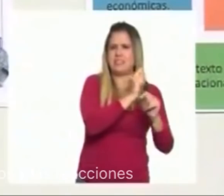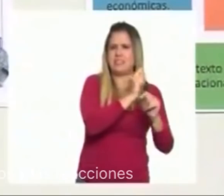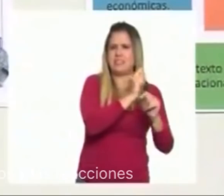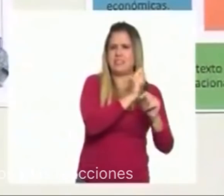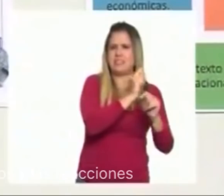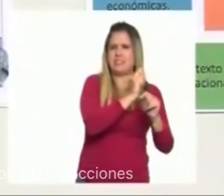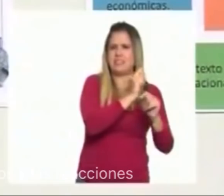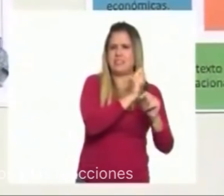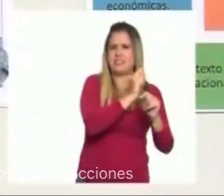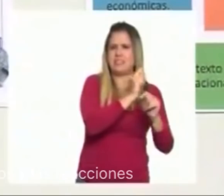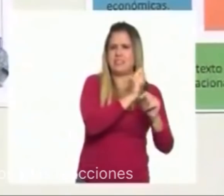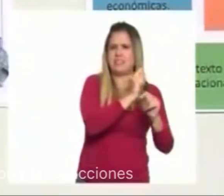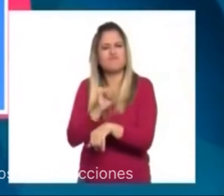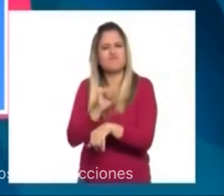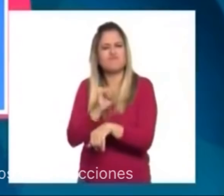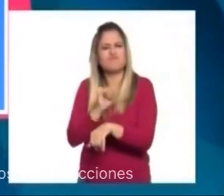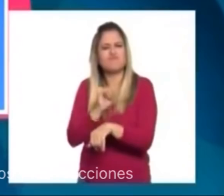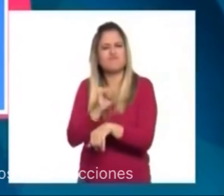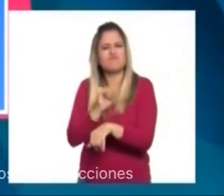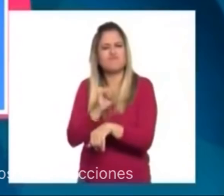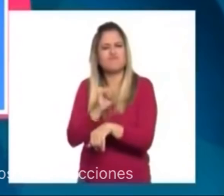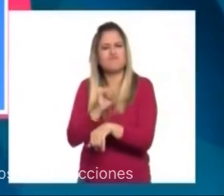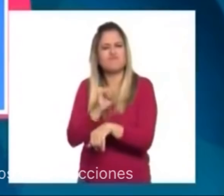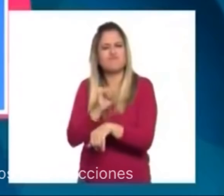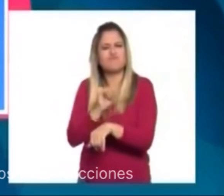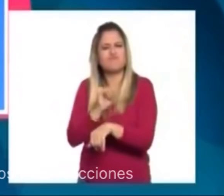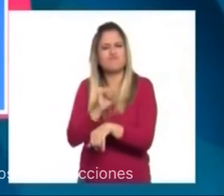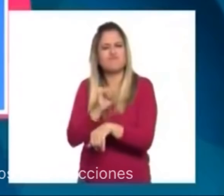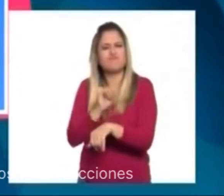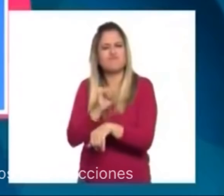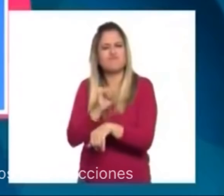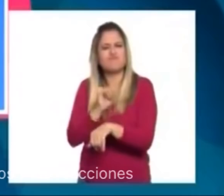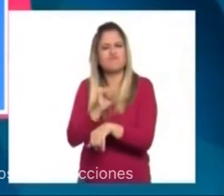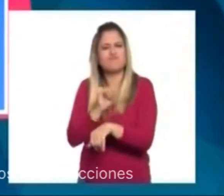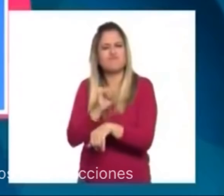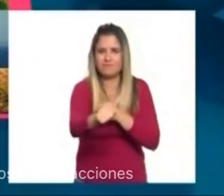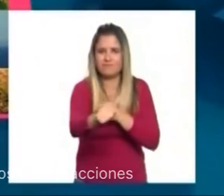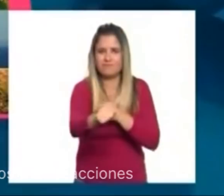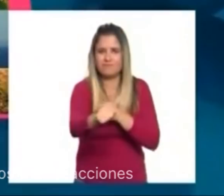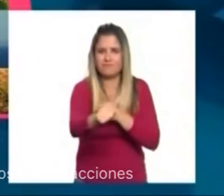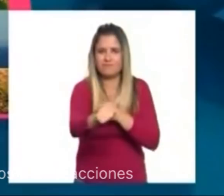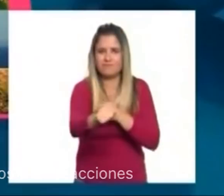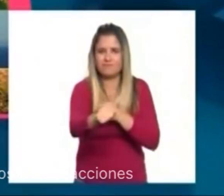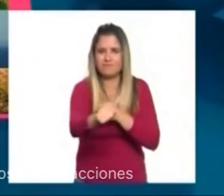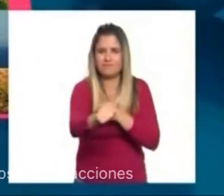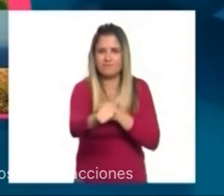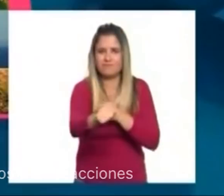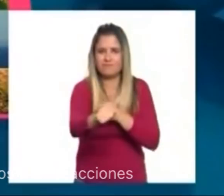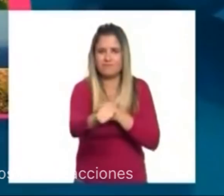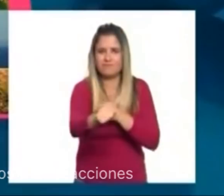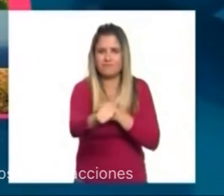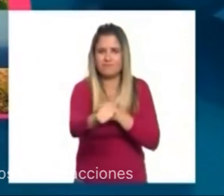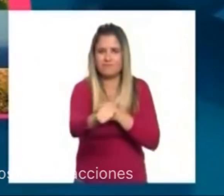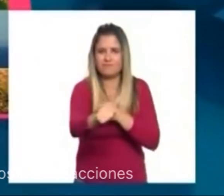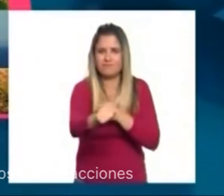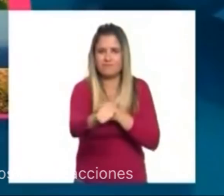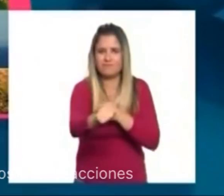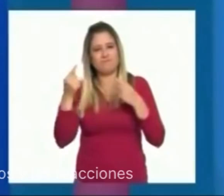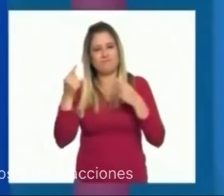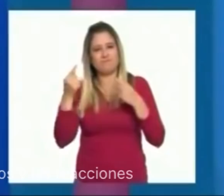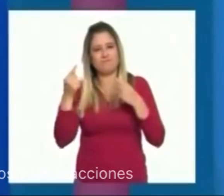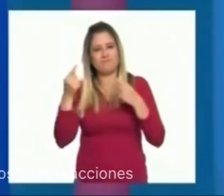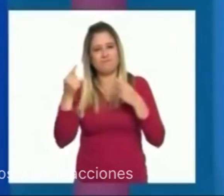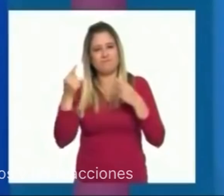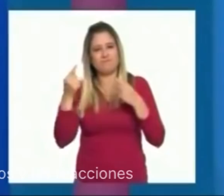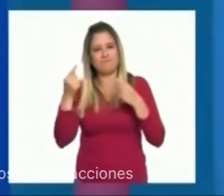superficie terrestre. Si quisiéramos ir de México a Portugal, lo podríamos hacer de modo marítimo a través de un medio de transporte como un